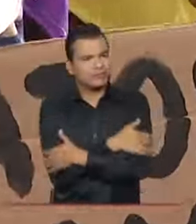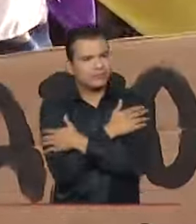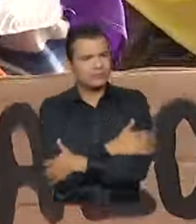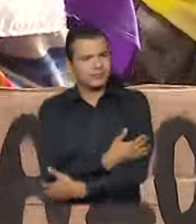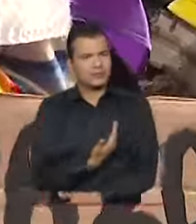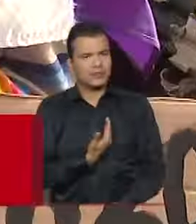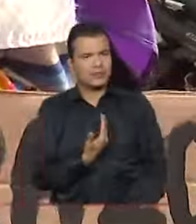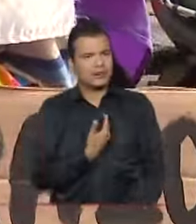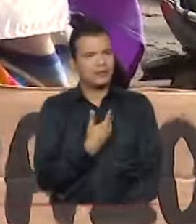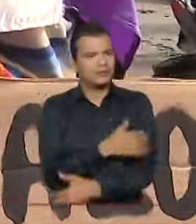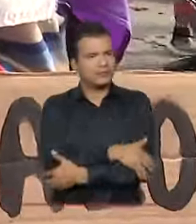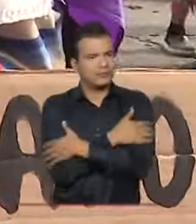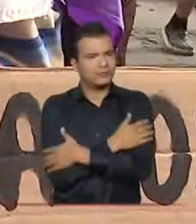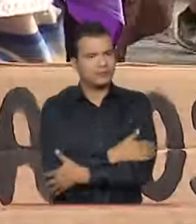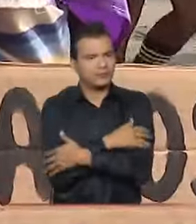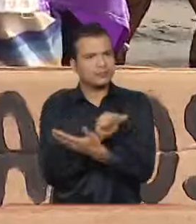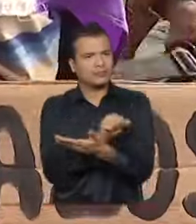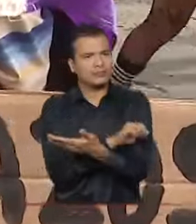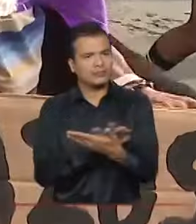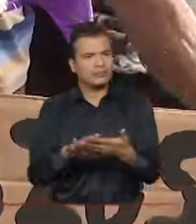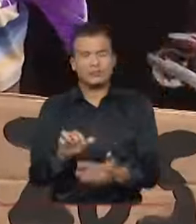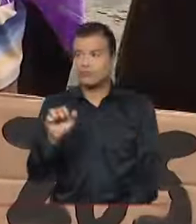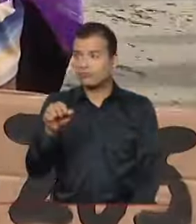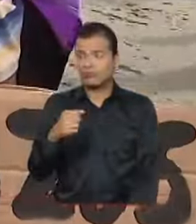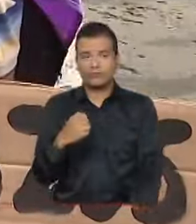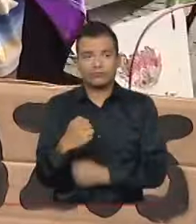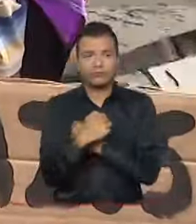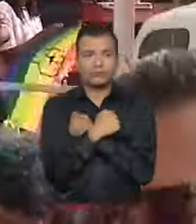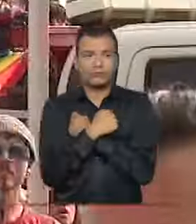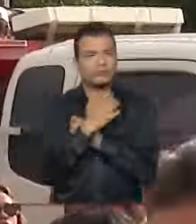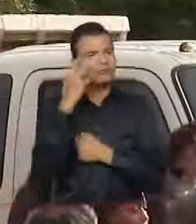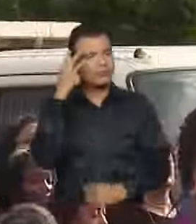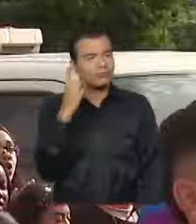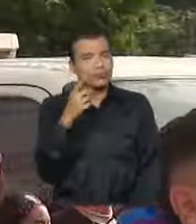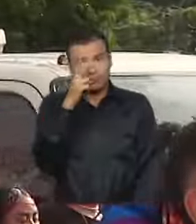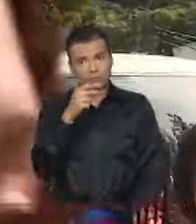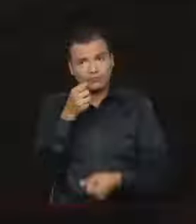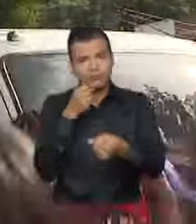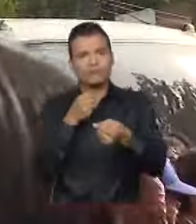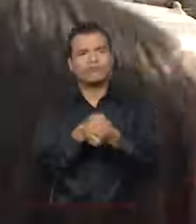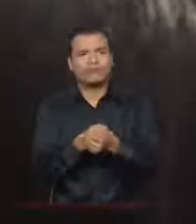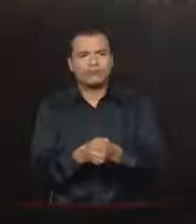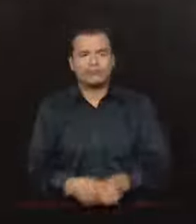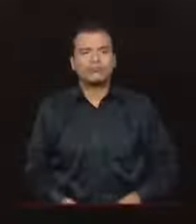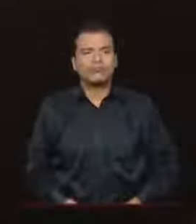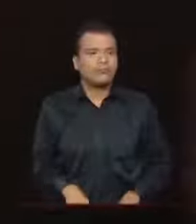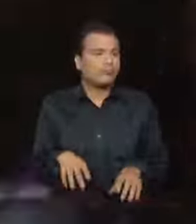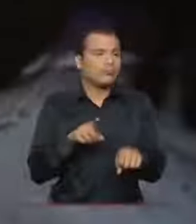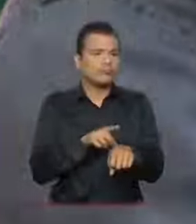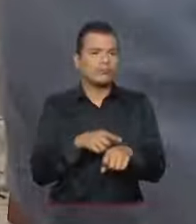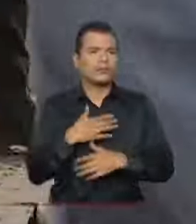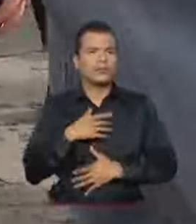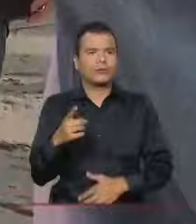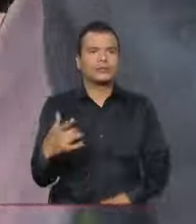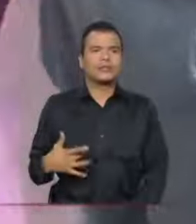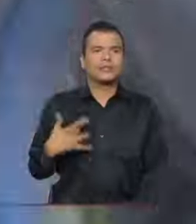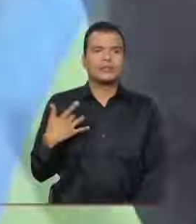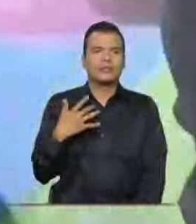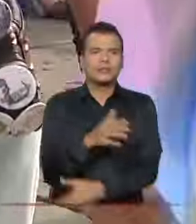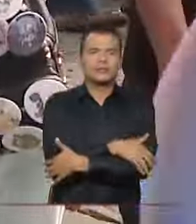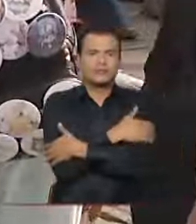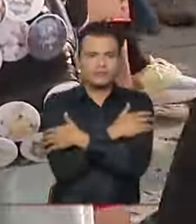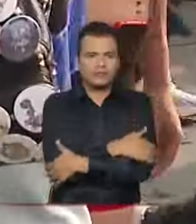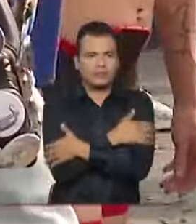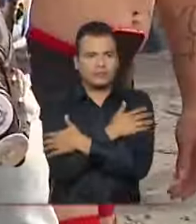Sí, señor, con mucho amor. ¿Por qué? Porque uno tiene que apoyar a los hijos en todo momento. ¿Cómo te sientes al recibir abrazos de